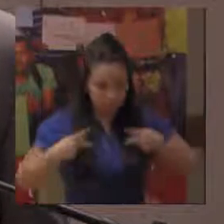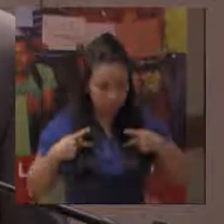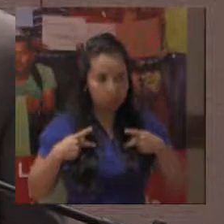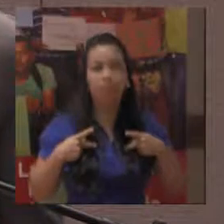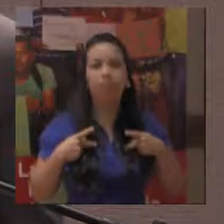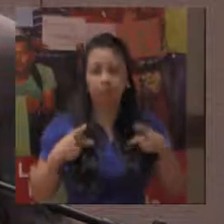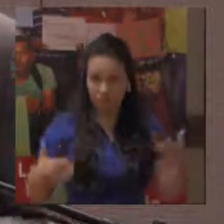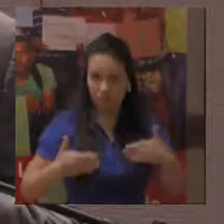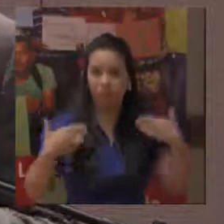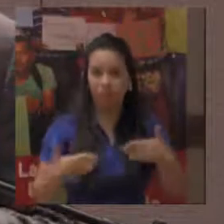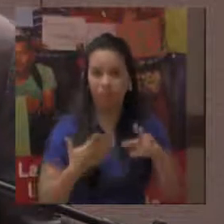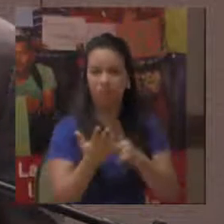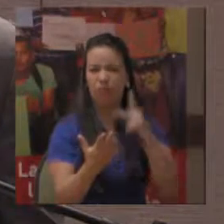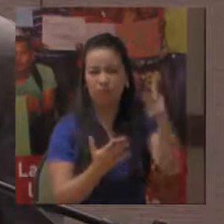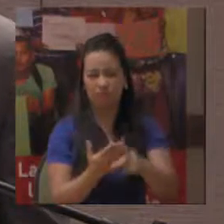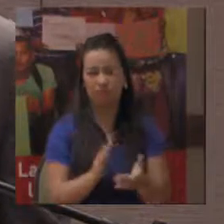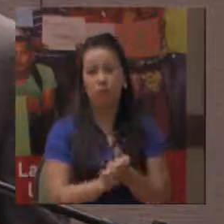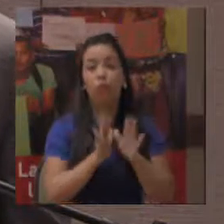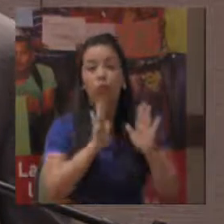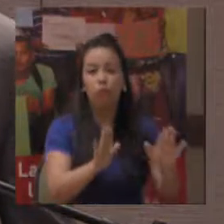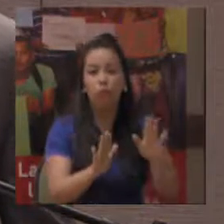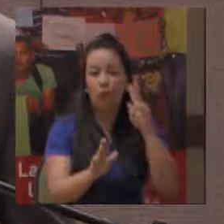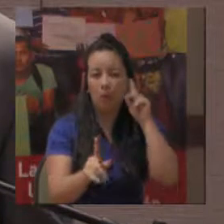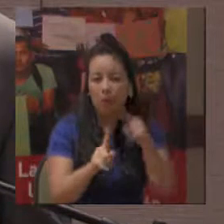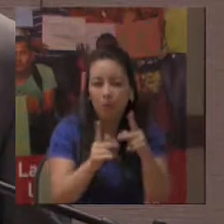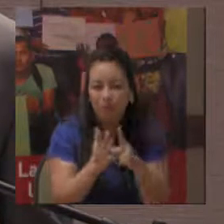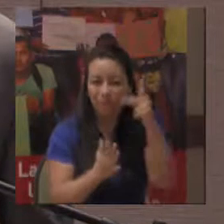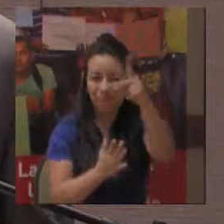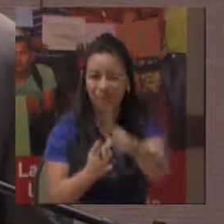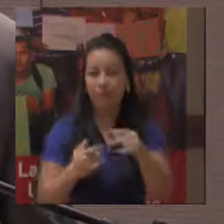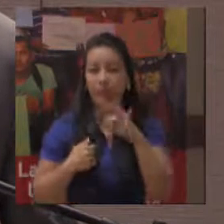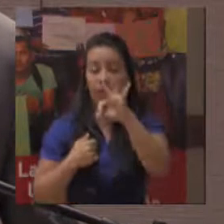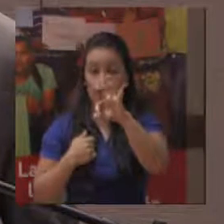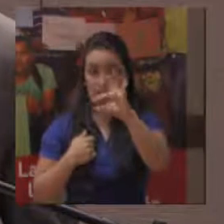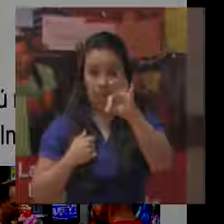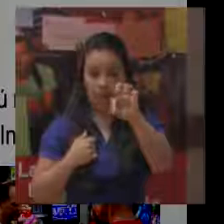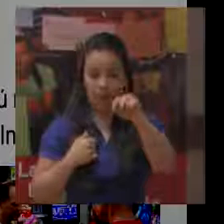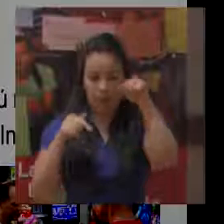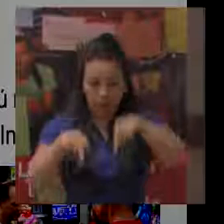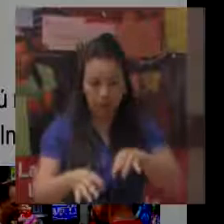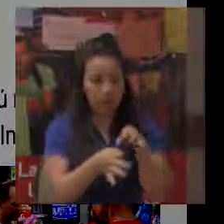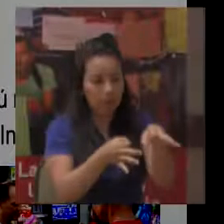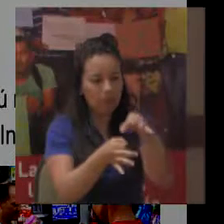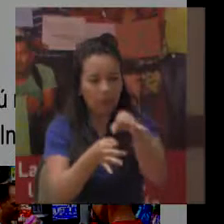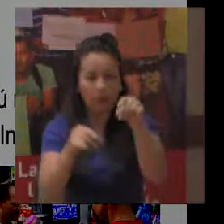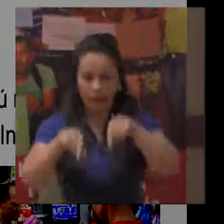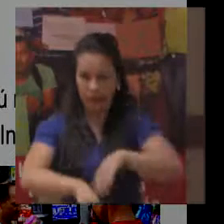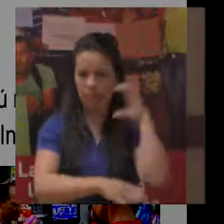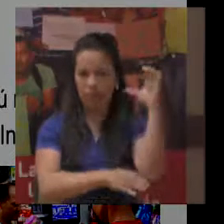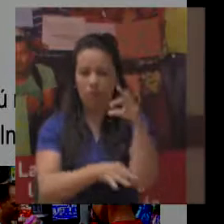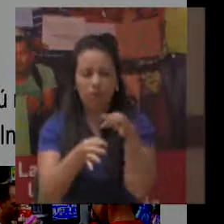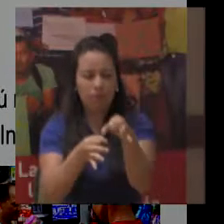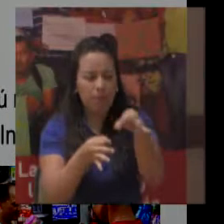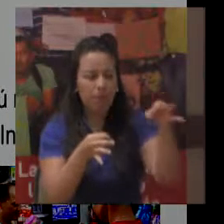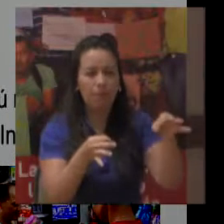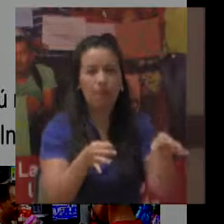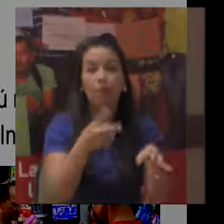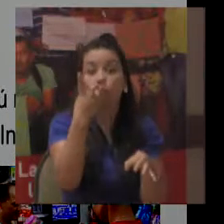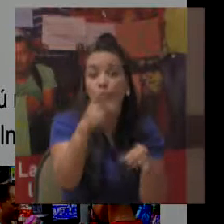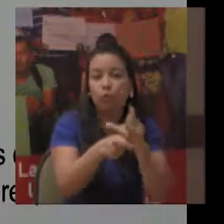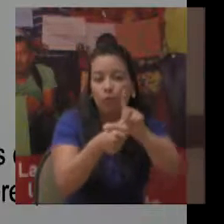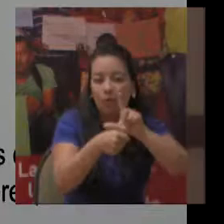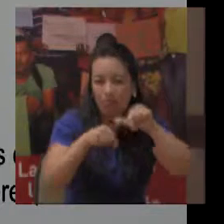38 iniciativas de Mambrú no va a la guerra desarrollamos en el país en 36 municipios diferentes y en 2 localidades de